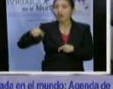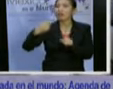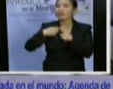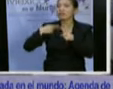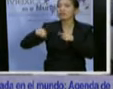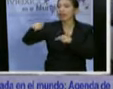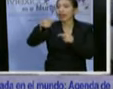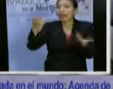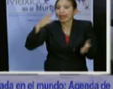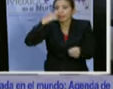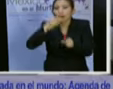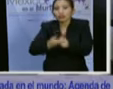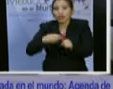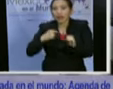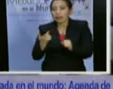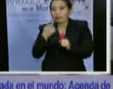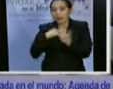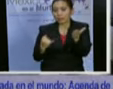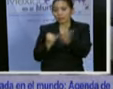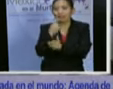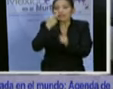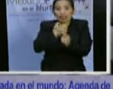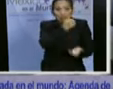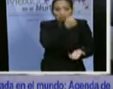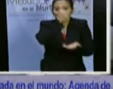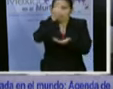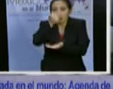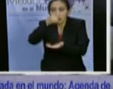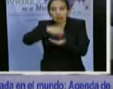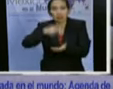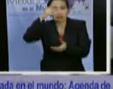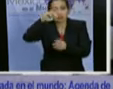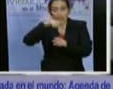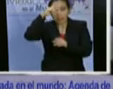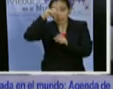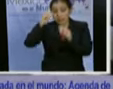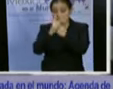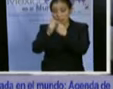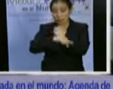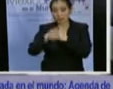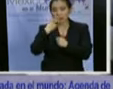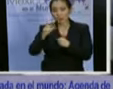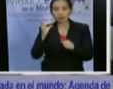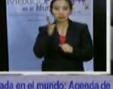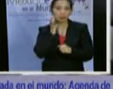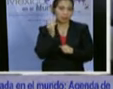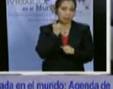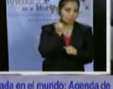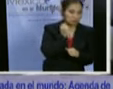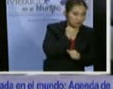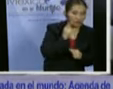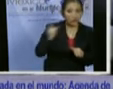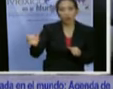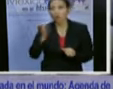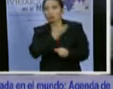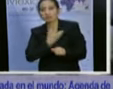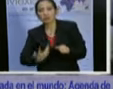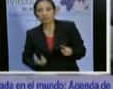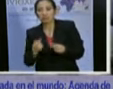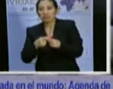toca el decidir sobre los presupuestos, el presupuesto nacional? Y hablábamos del Congreso y hablábamos del